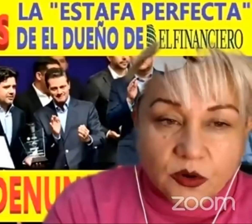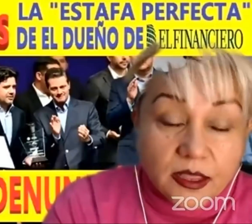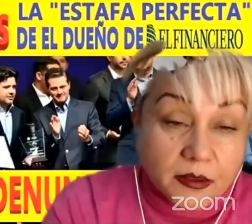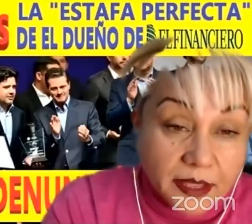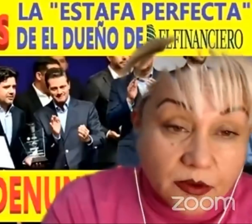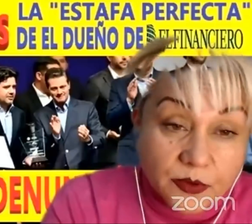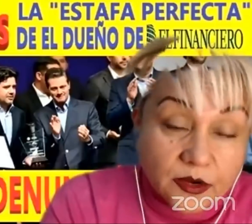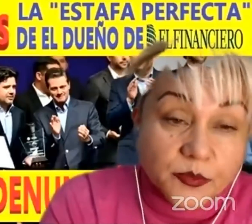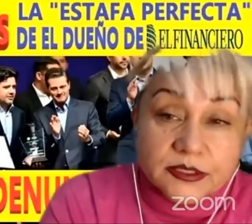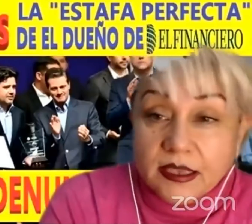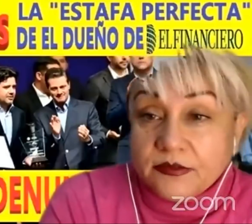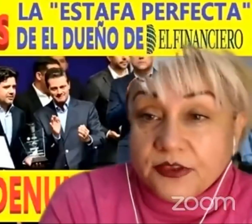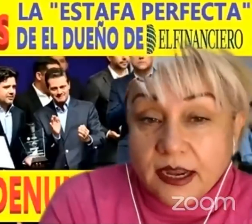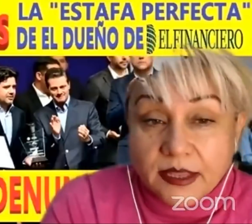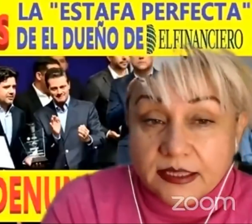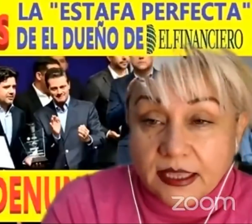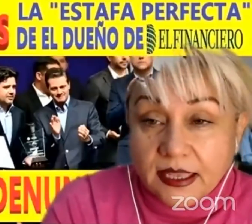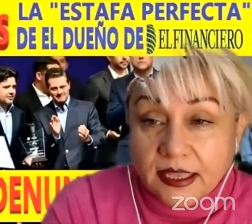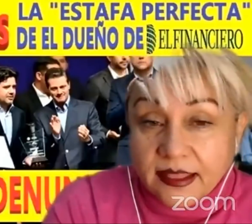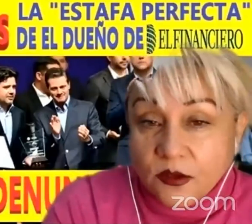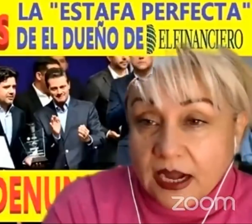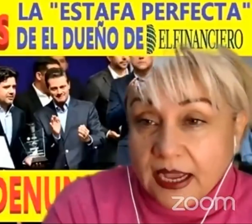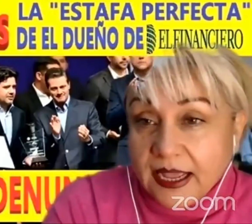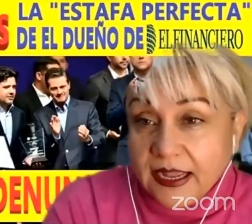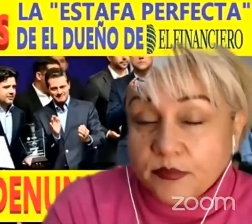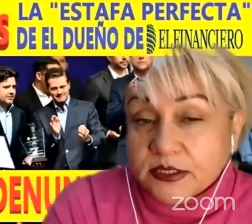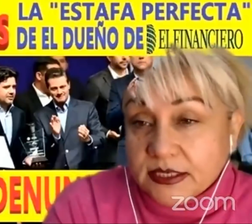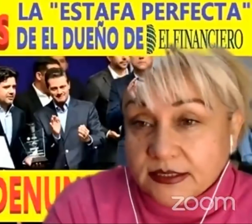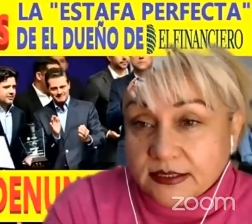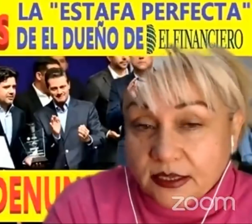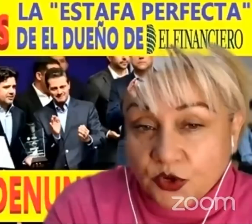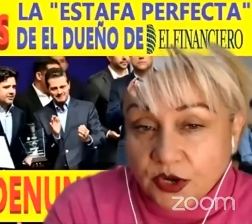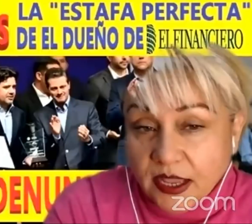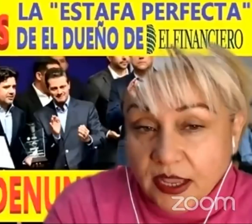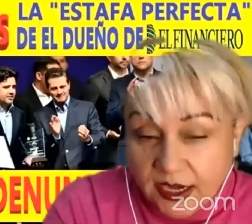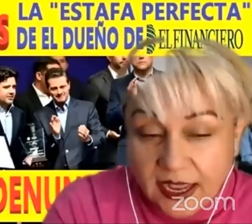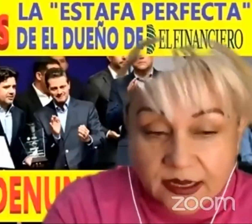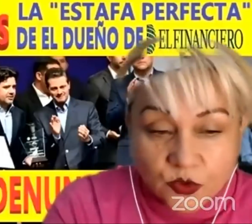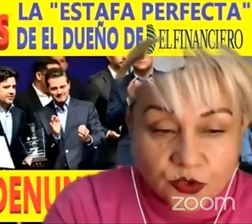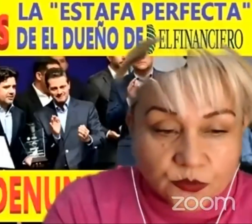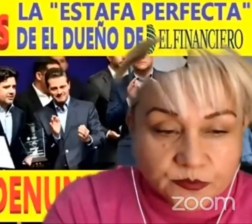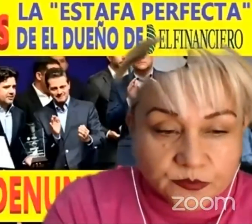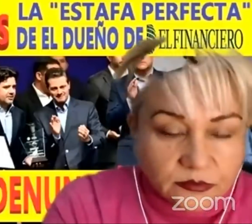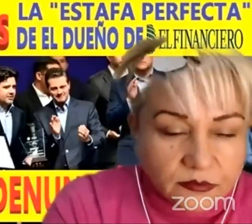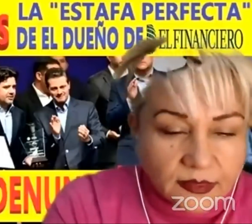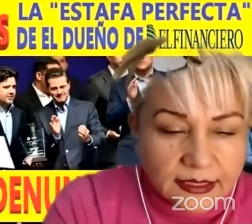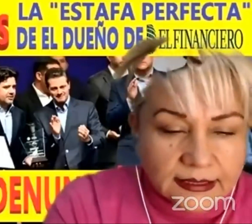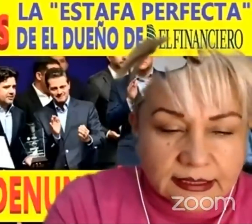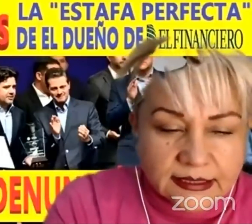Felipe Calderón. Pero bueno, pues finalmente el que ha dado la cara, pues es este señor Manuel